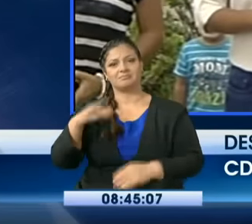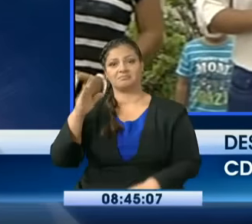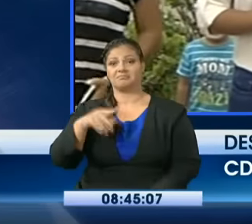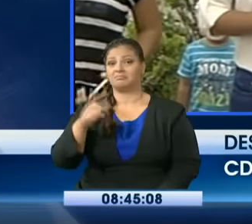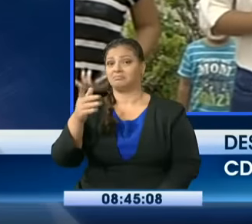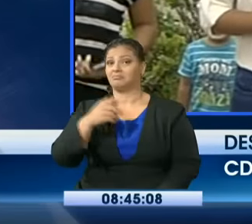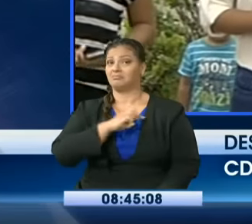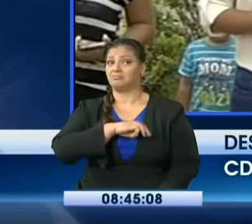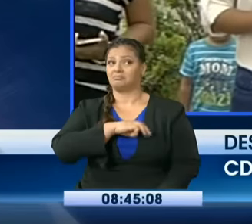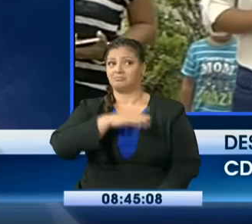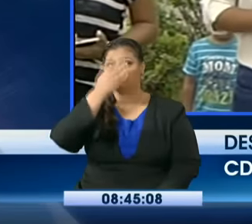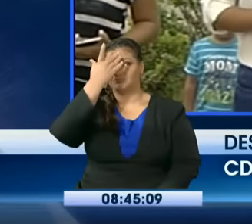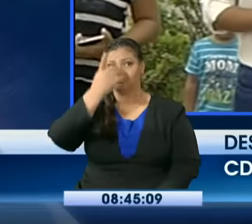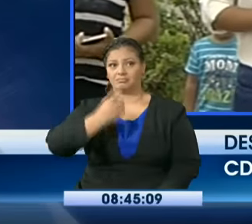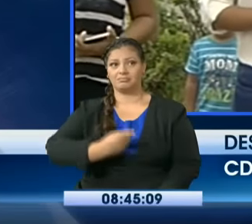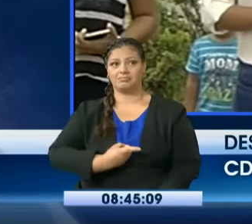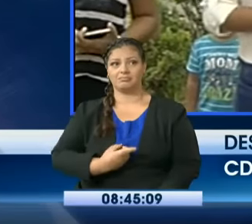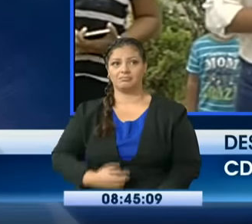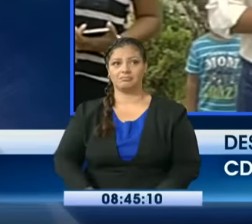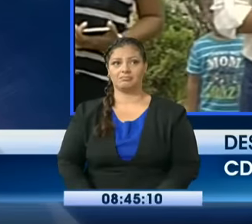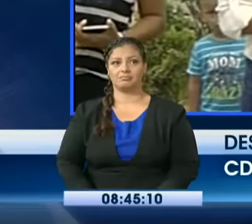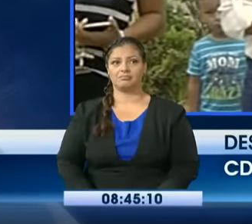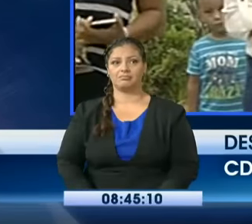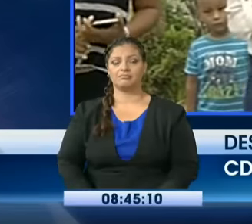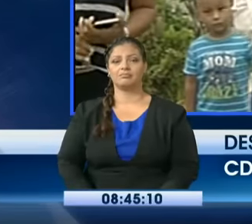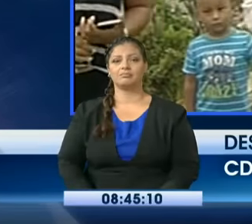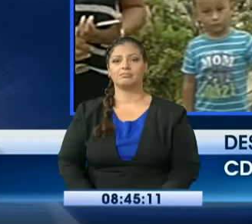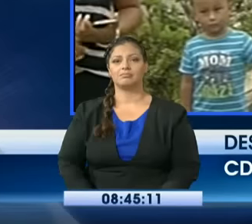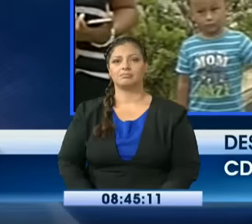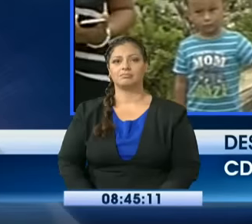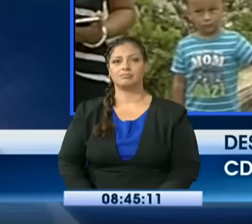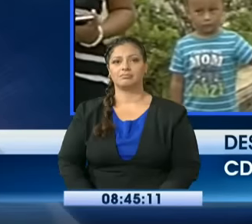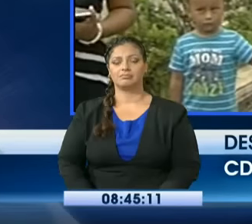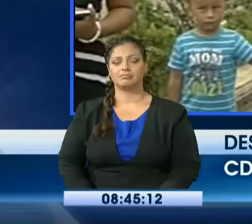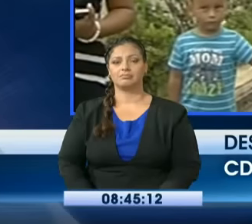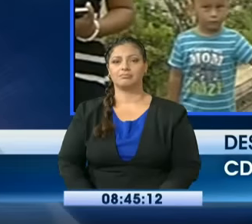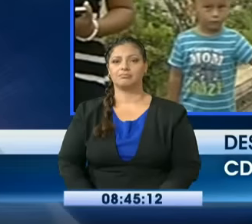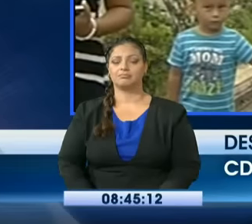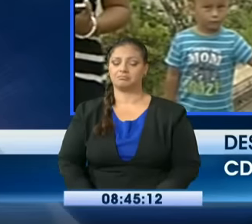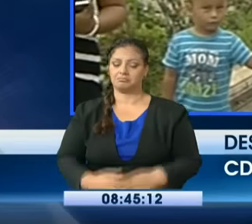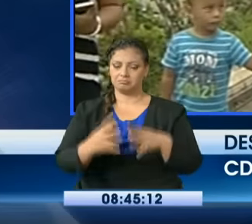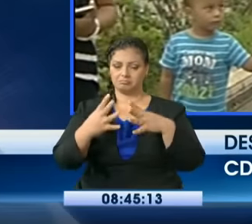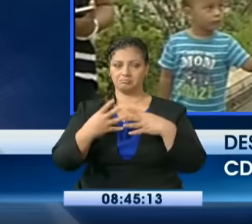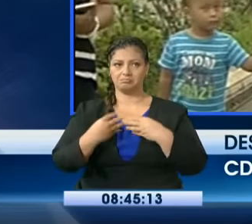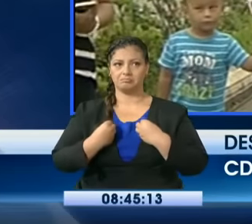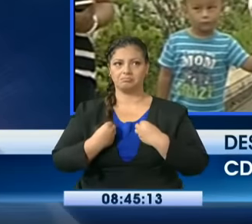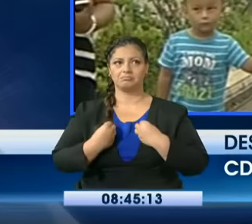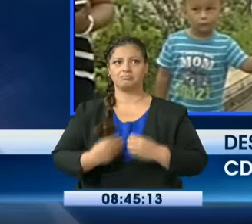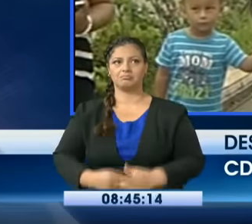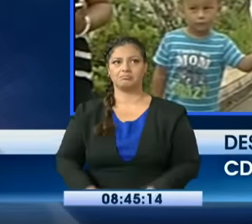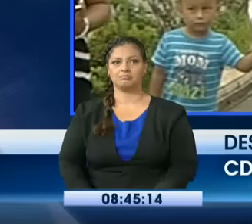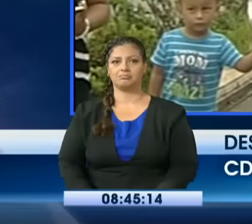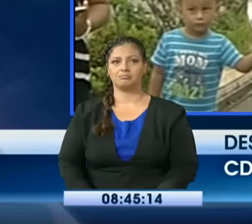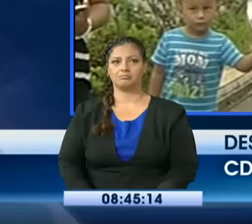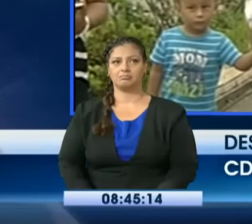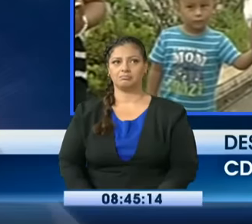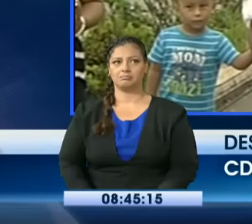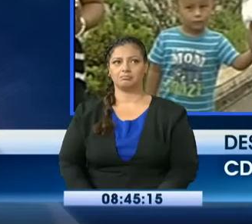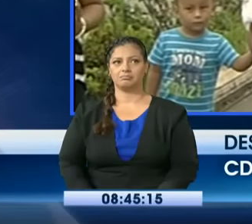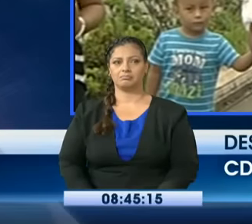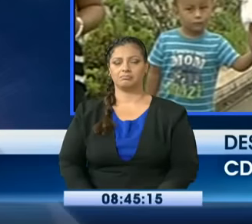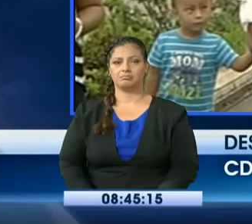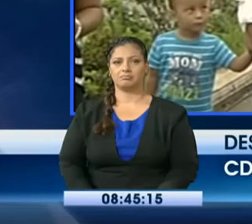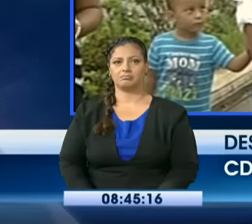municipio, tiene que haber una solución al problema. Si esa es una decisión del municipio, tendrá que cumplirse. Derrumbar eso. Derrumbar eso.